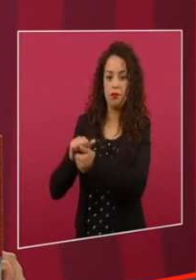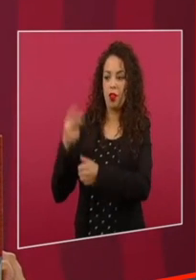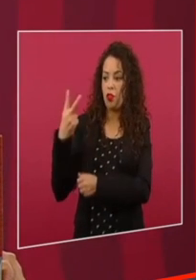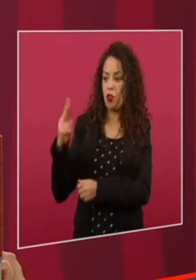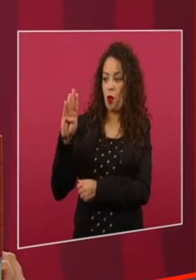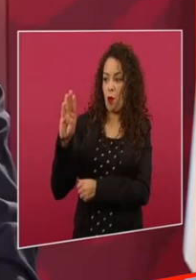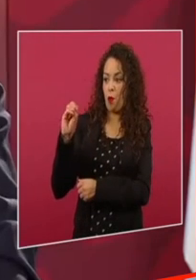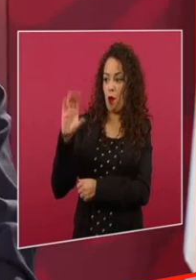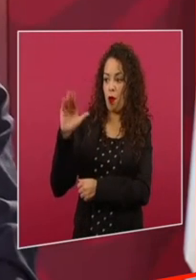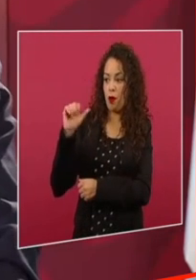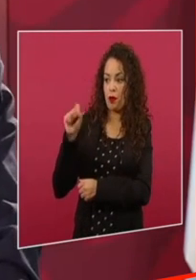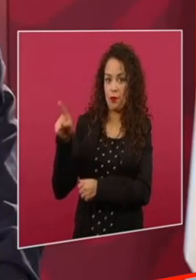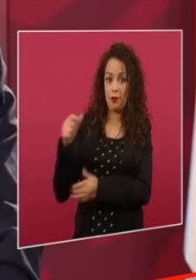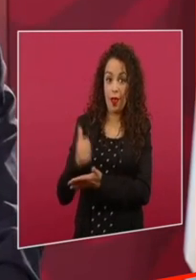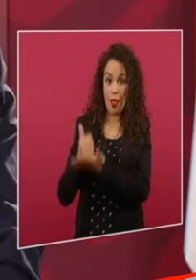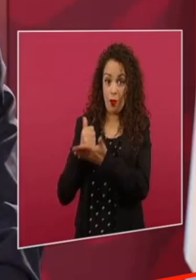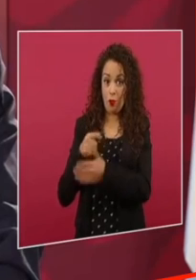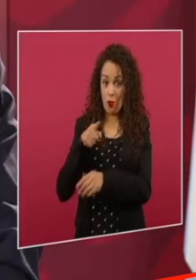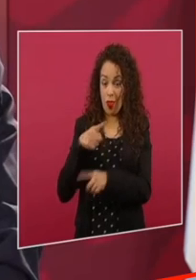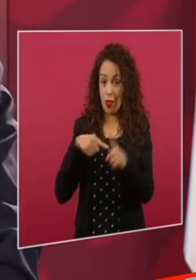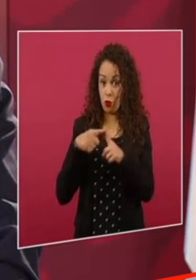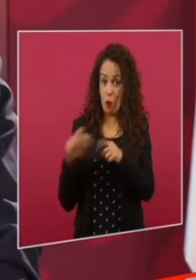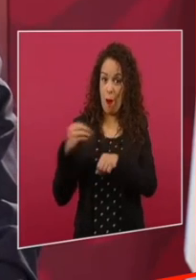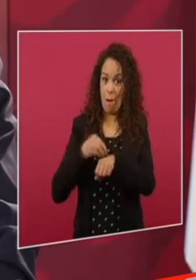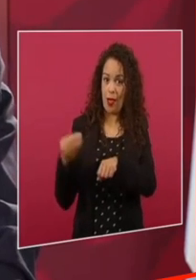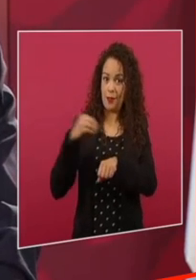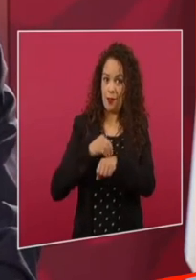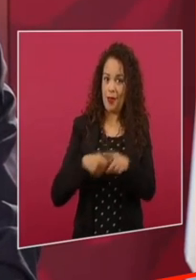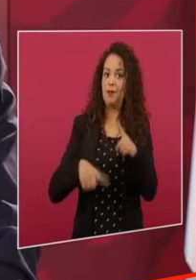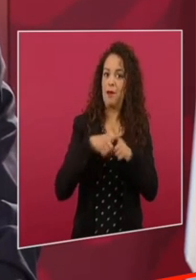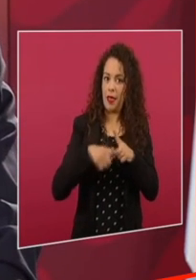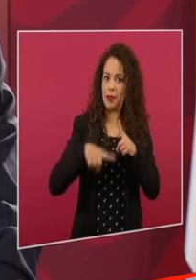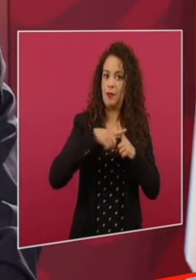Ayúdenme ya a irlo sumando. Más